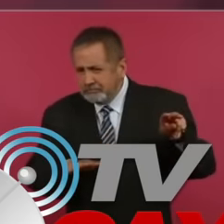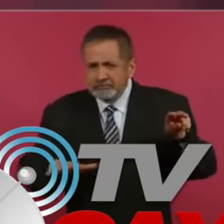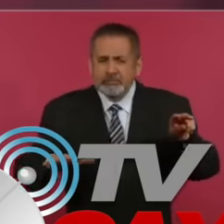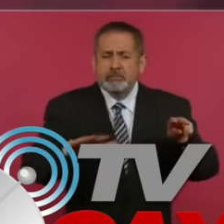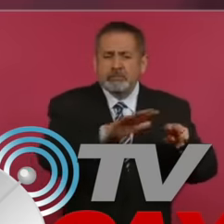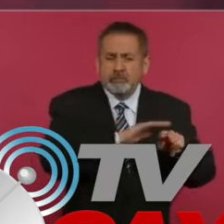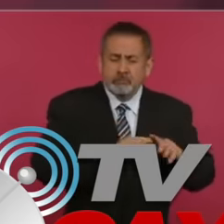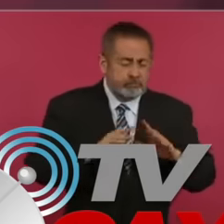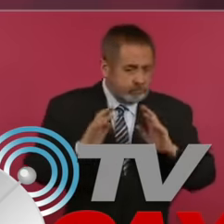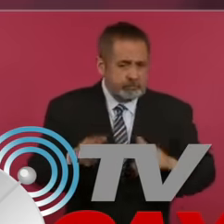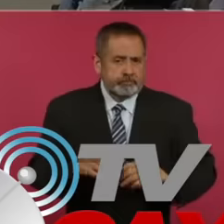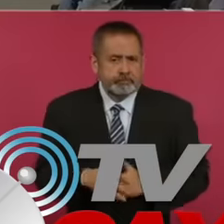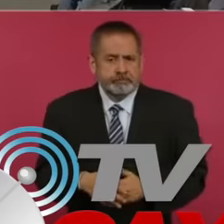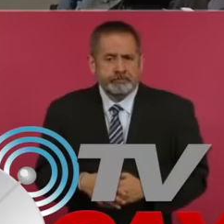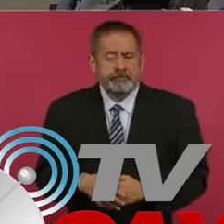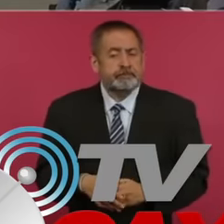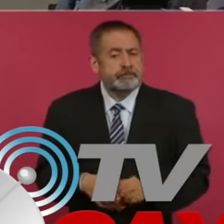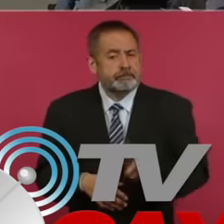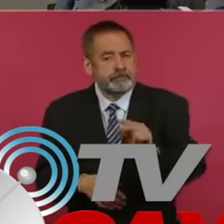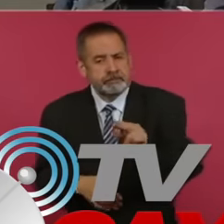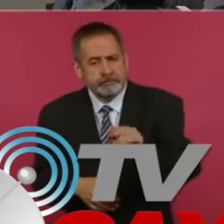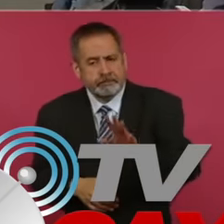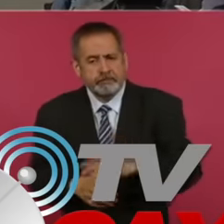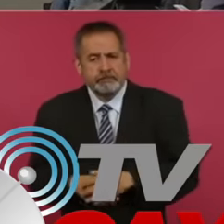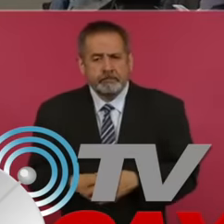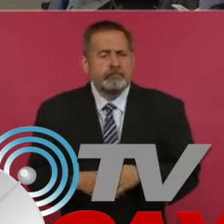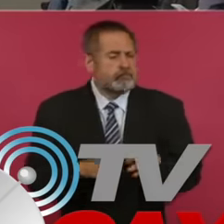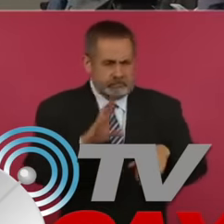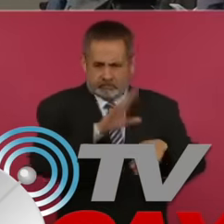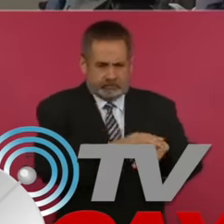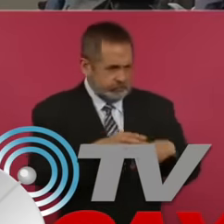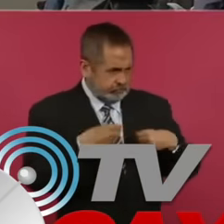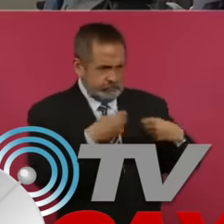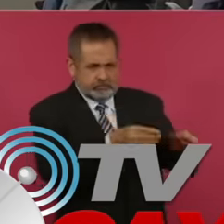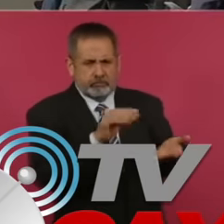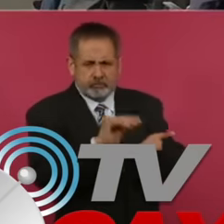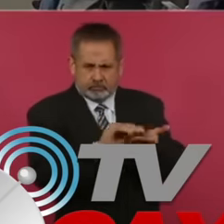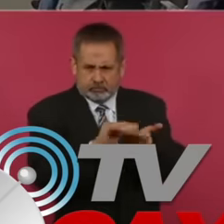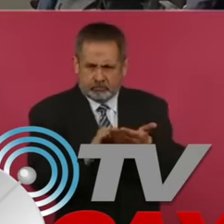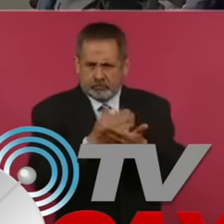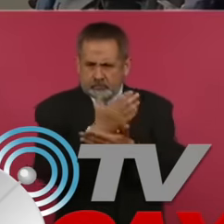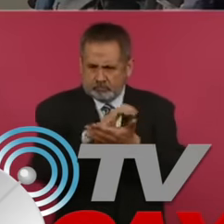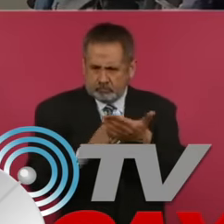No, se mantienen las concesiones actuales.